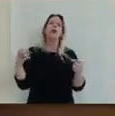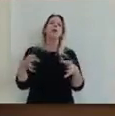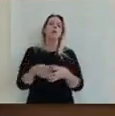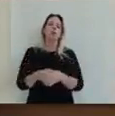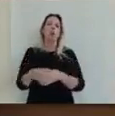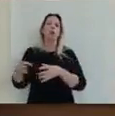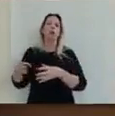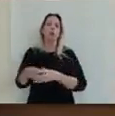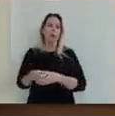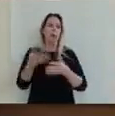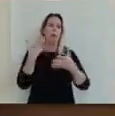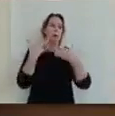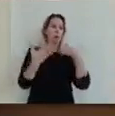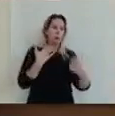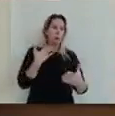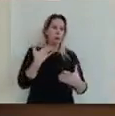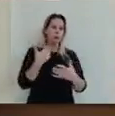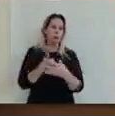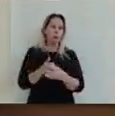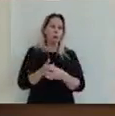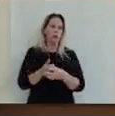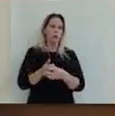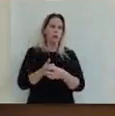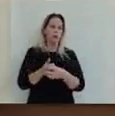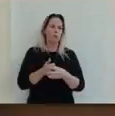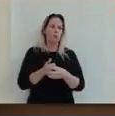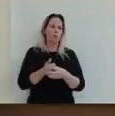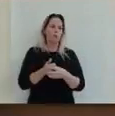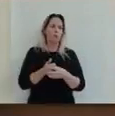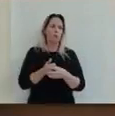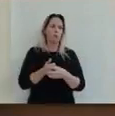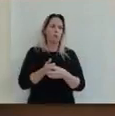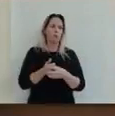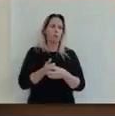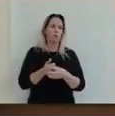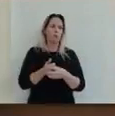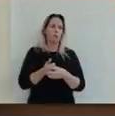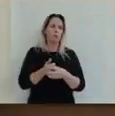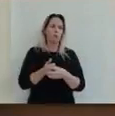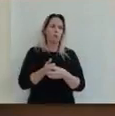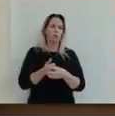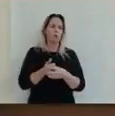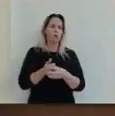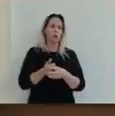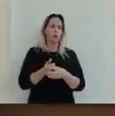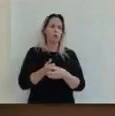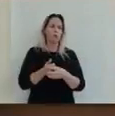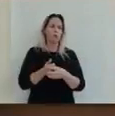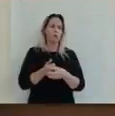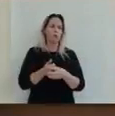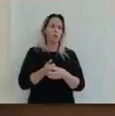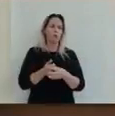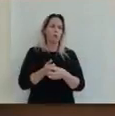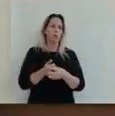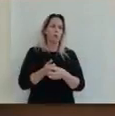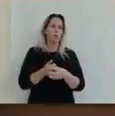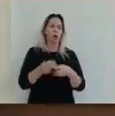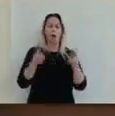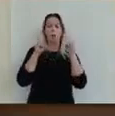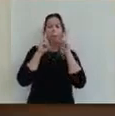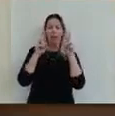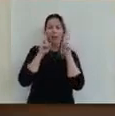con personal de salud, personal de los docentes, porque en ese momento los docentes estaban muy preocupados, en donde le